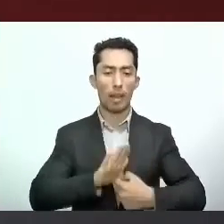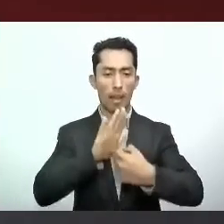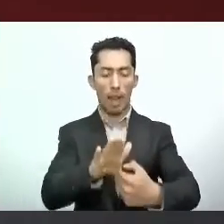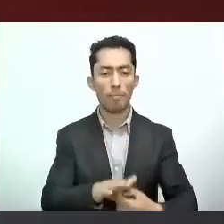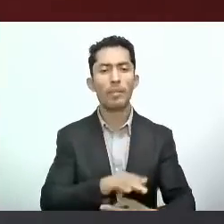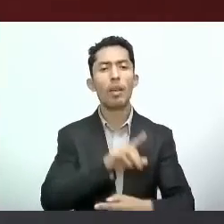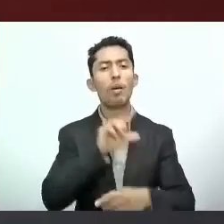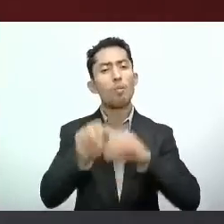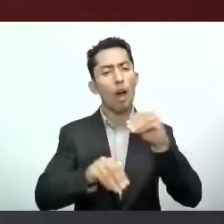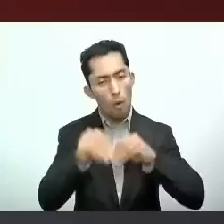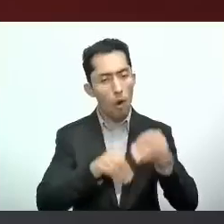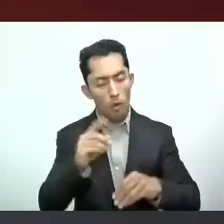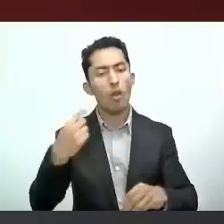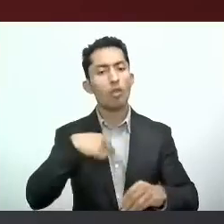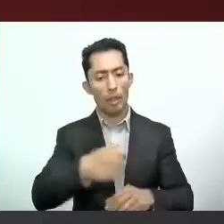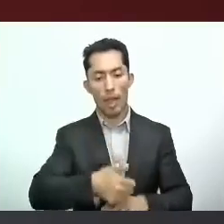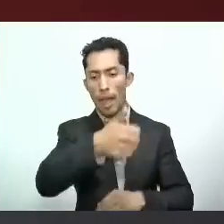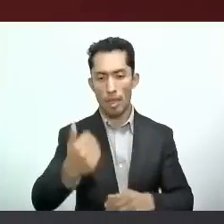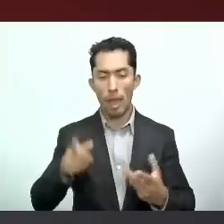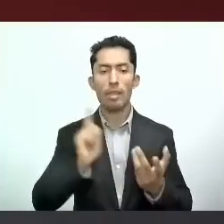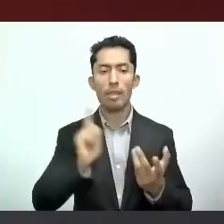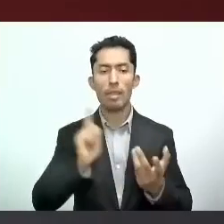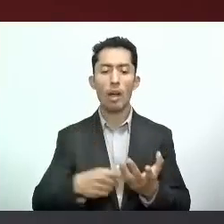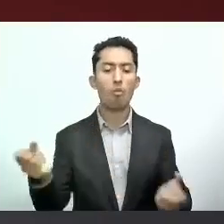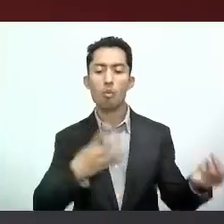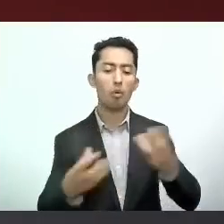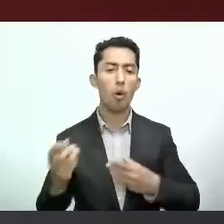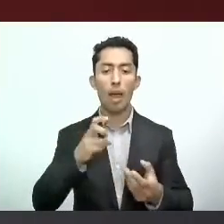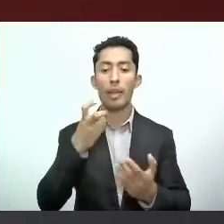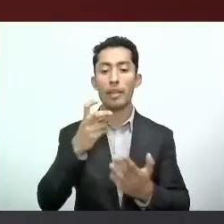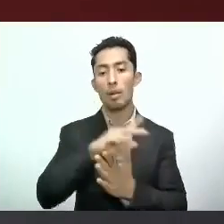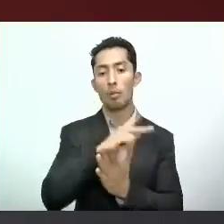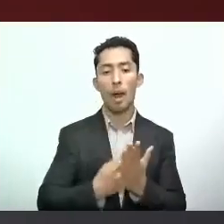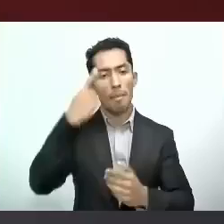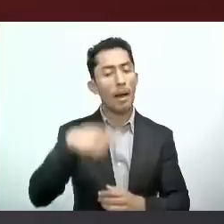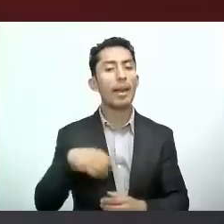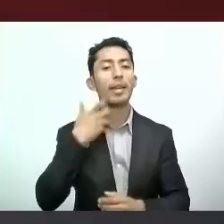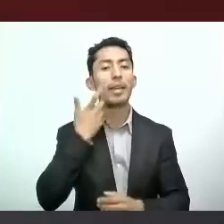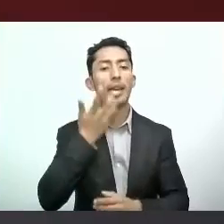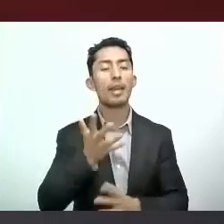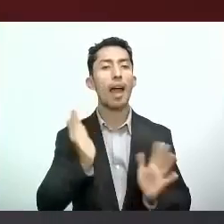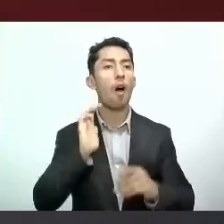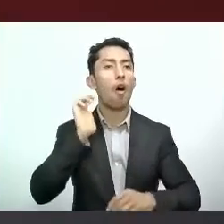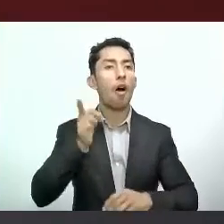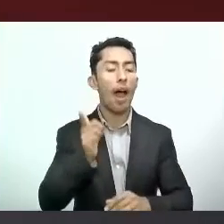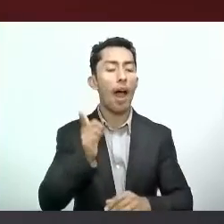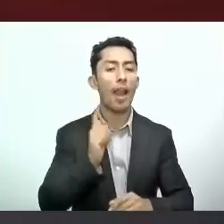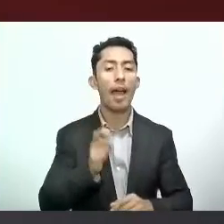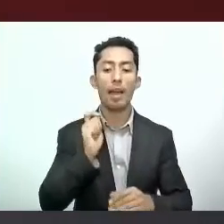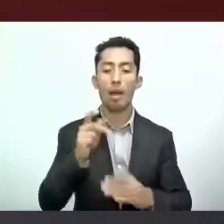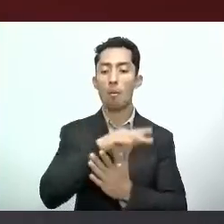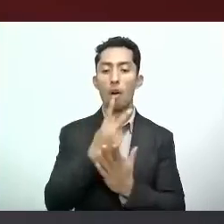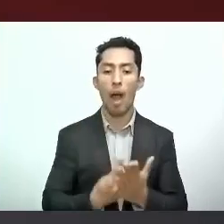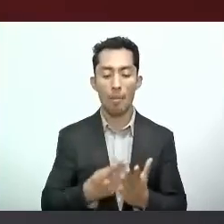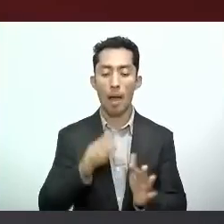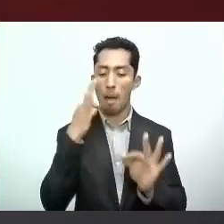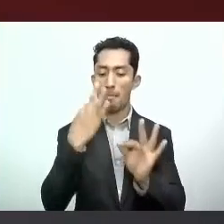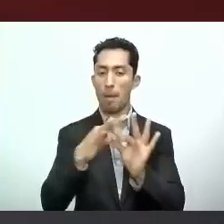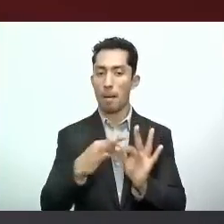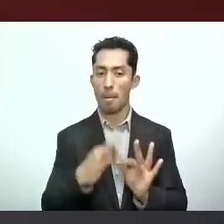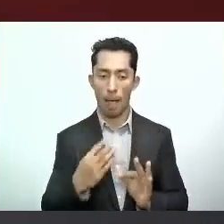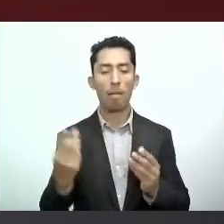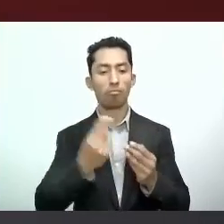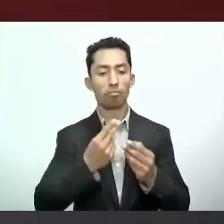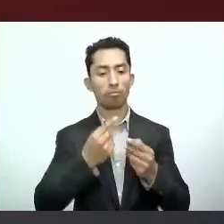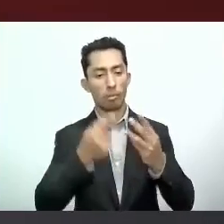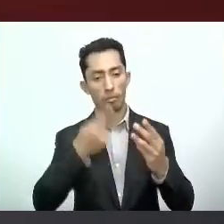metiéndole cada uno de los componentes a este programa para que sea un programa que cumpla con todos los requisitos de justicia